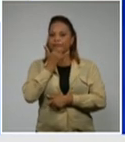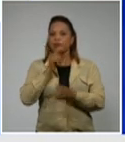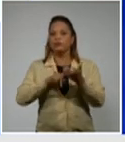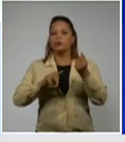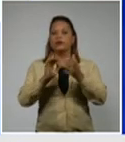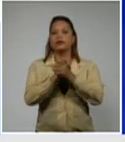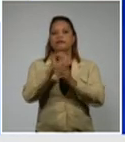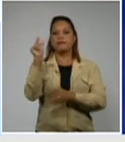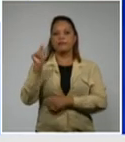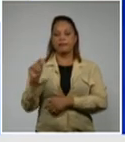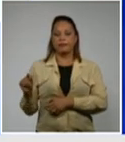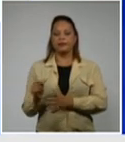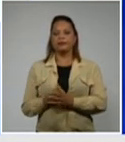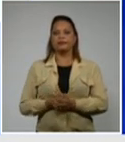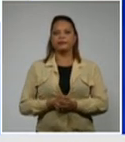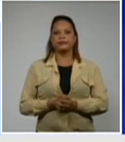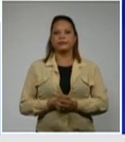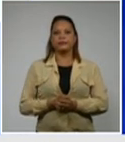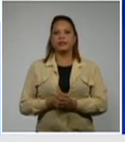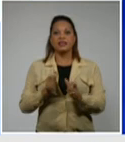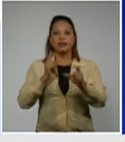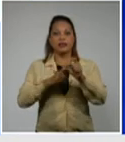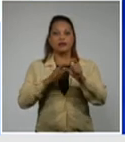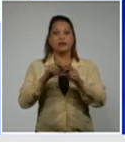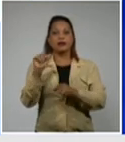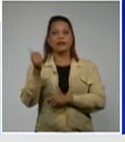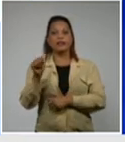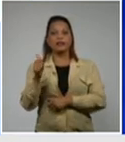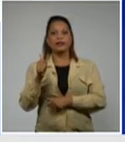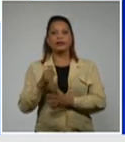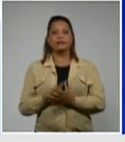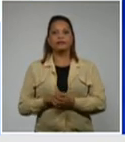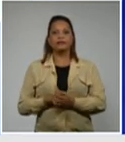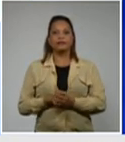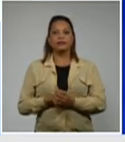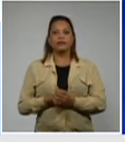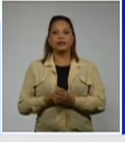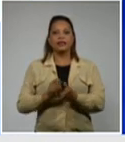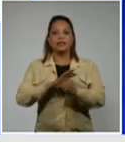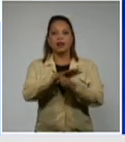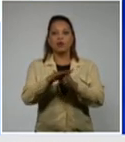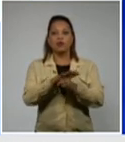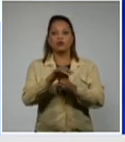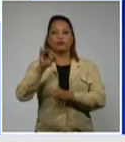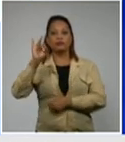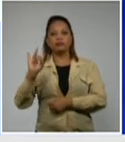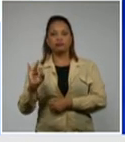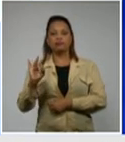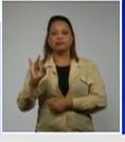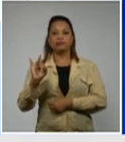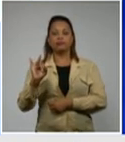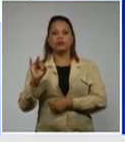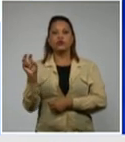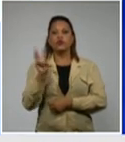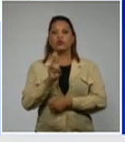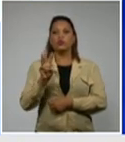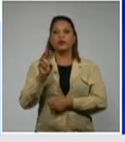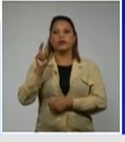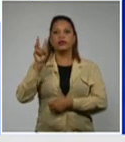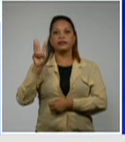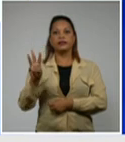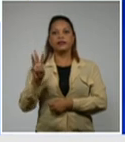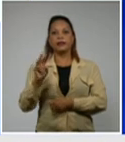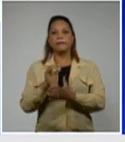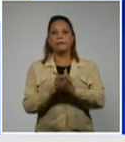comportamiento de ayer. Quibicán con 10, San José de las Lajas con 7, Güines y Melena